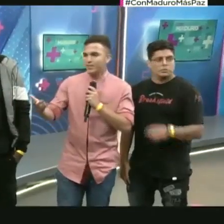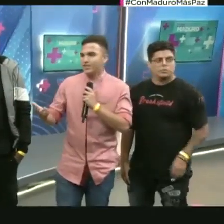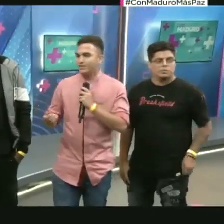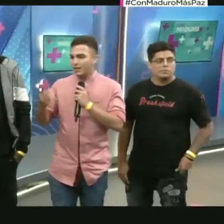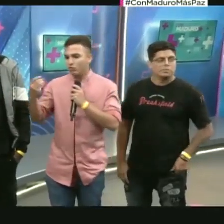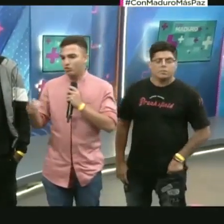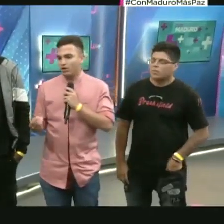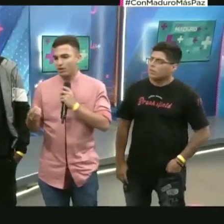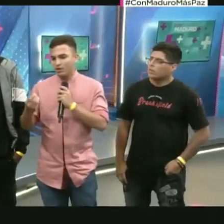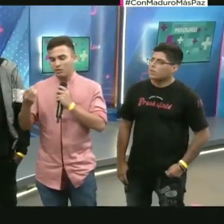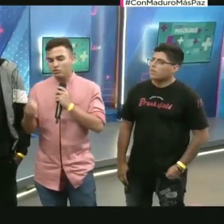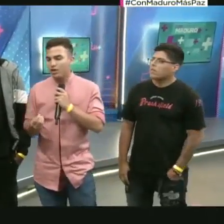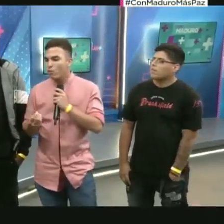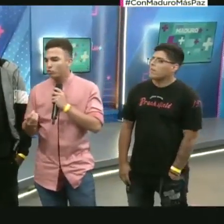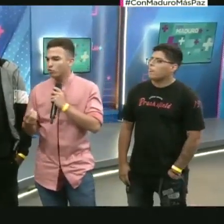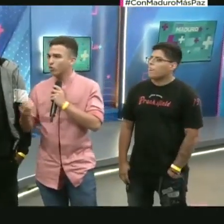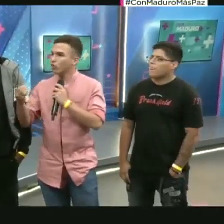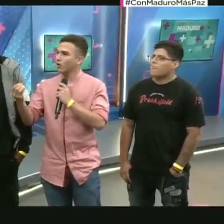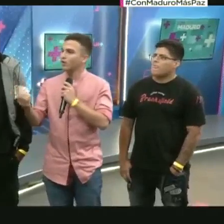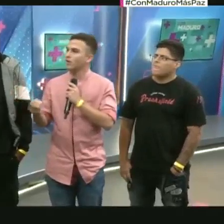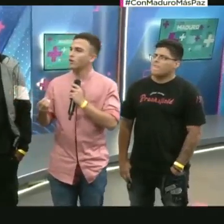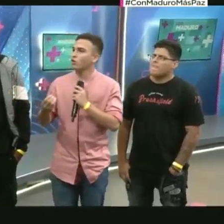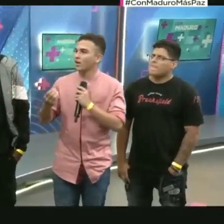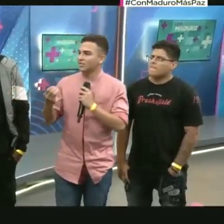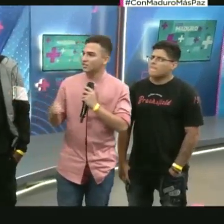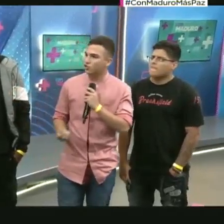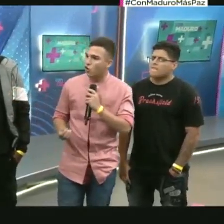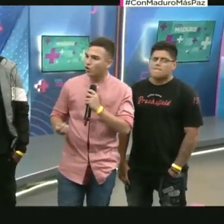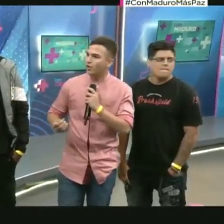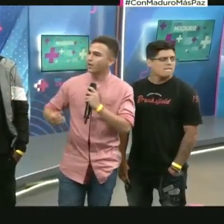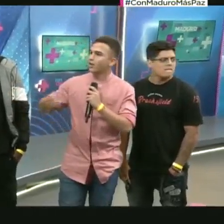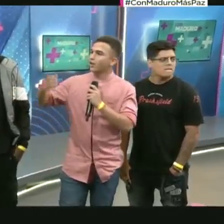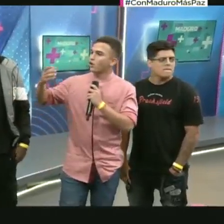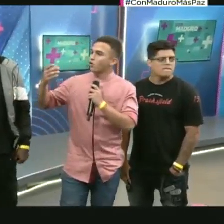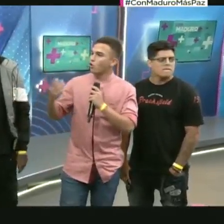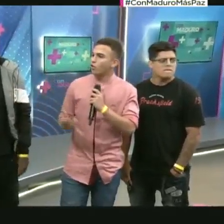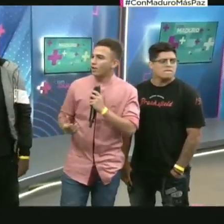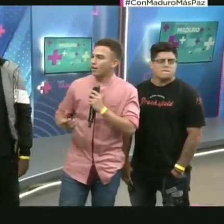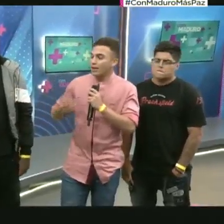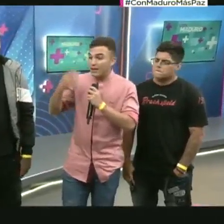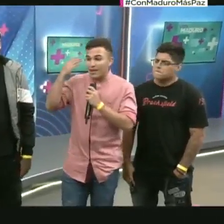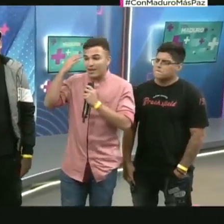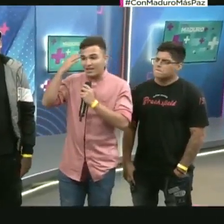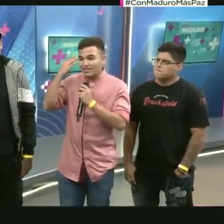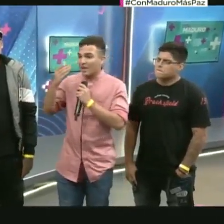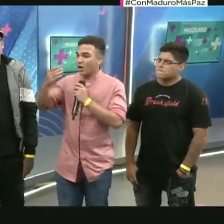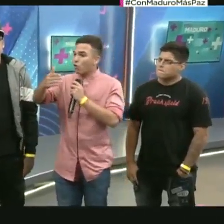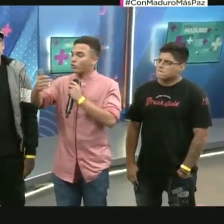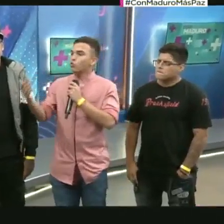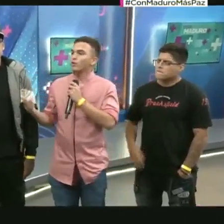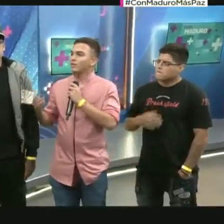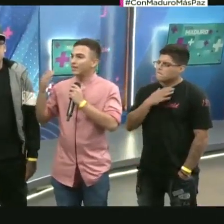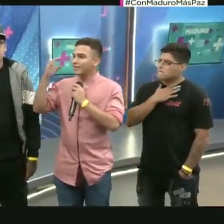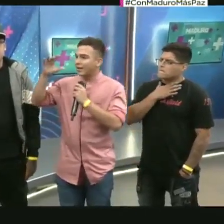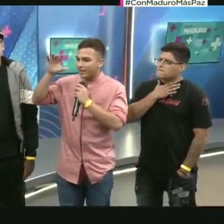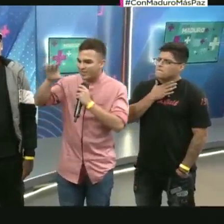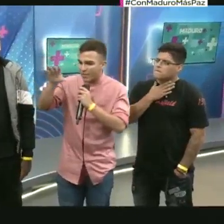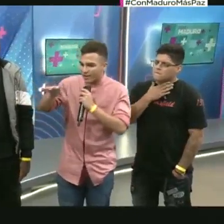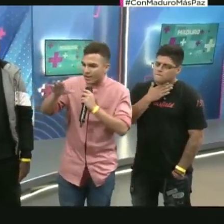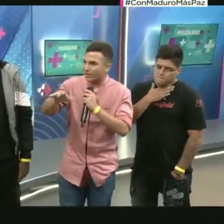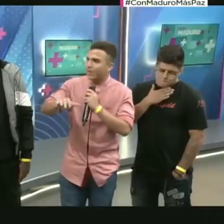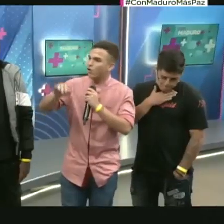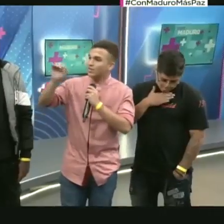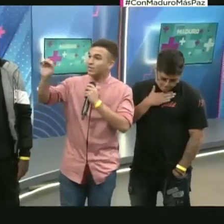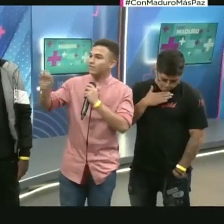la vicepresidenta denuncia mucho lo de las sanciones, y quizás la juventud no entiende